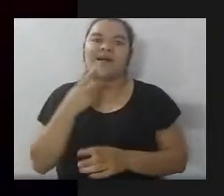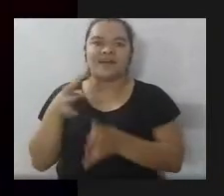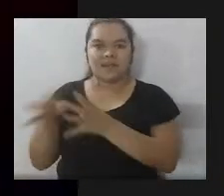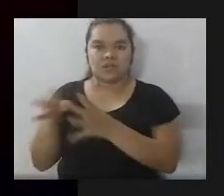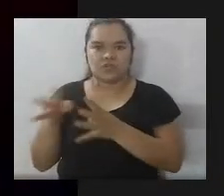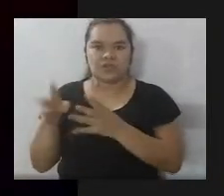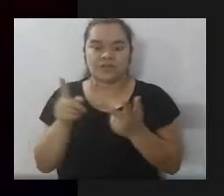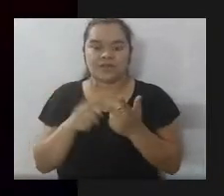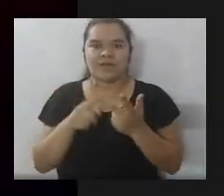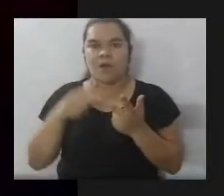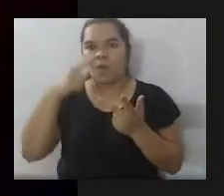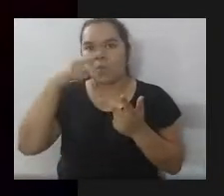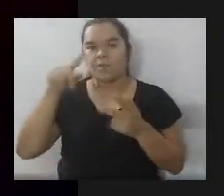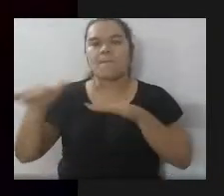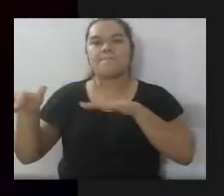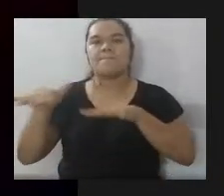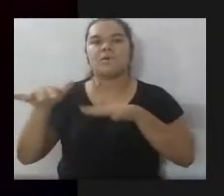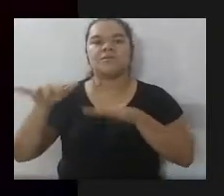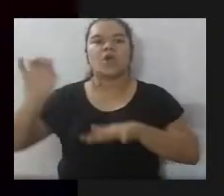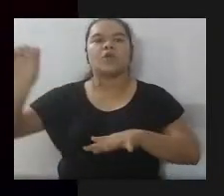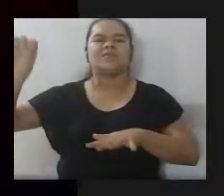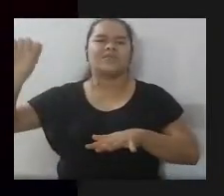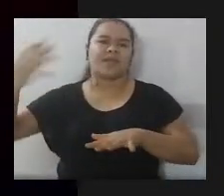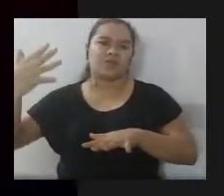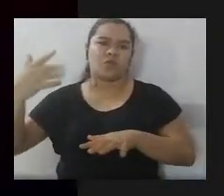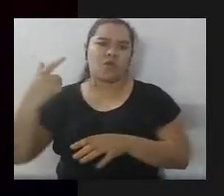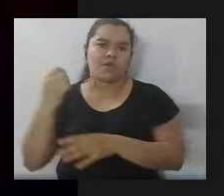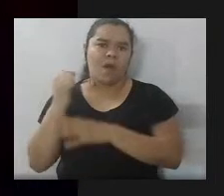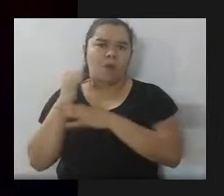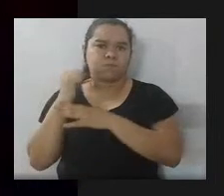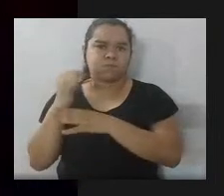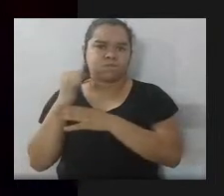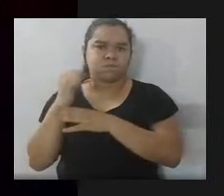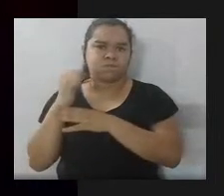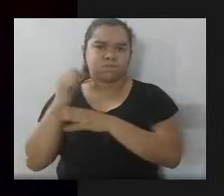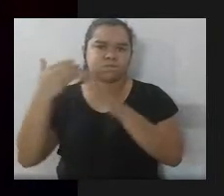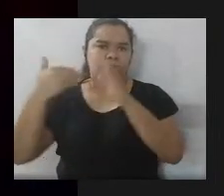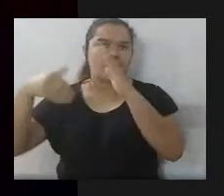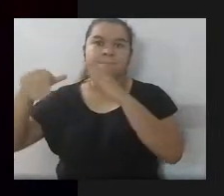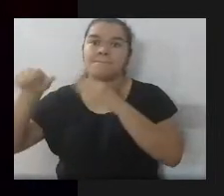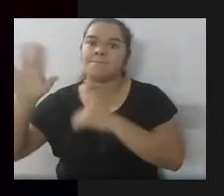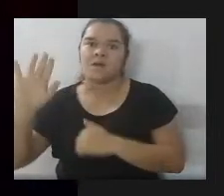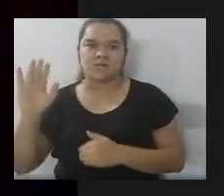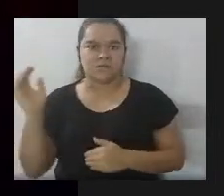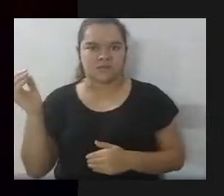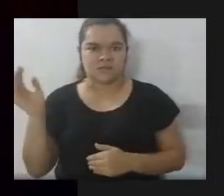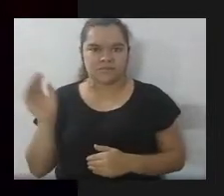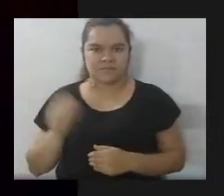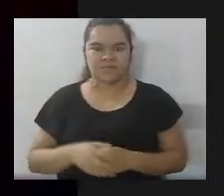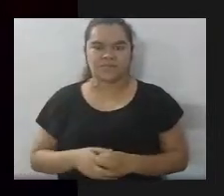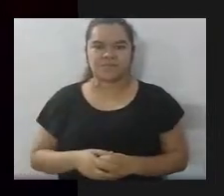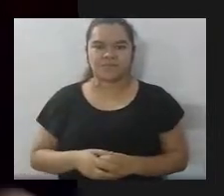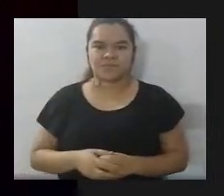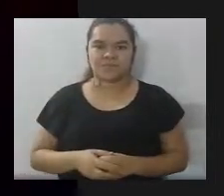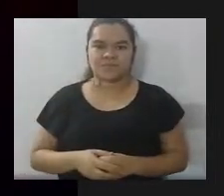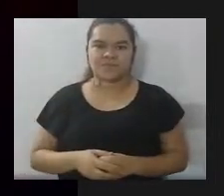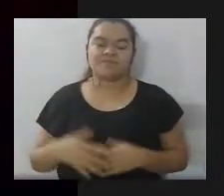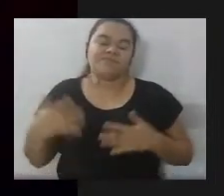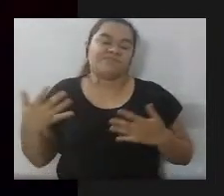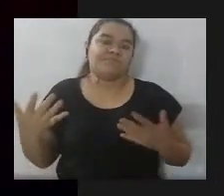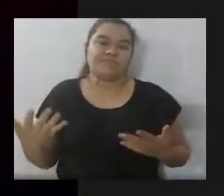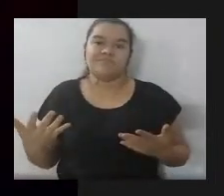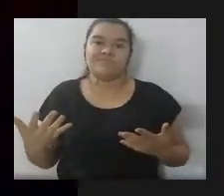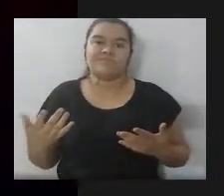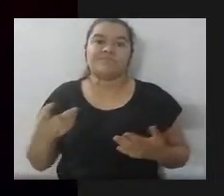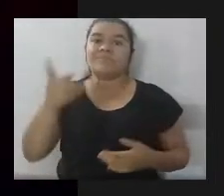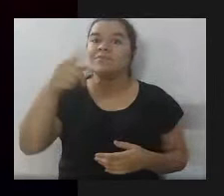más interesante, que son todas las tecnologías avanzadas. Es decir, vamos a